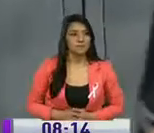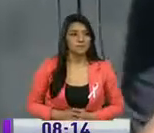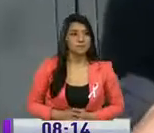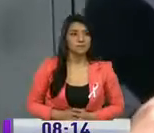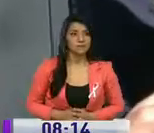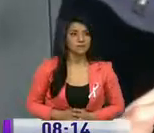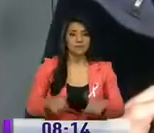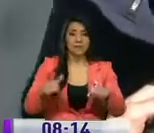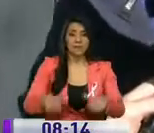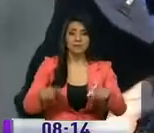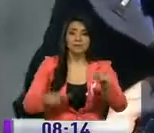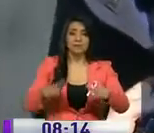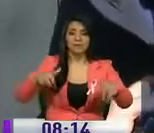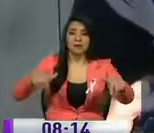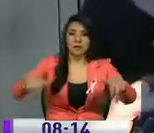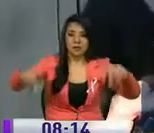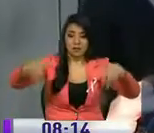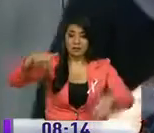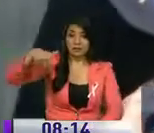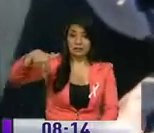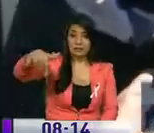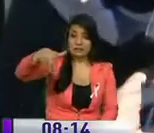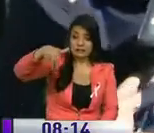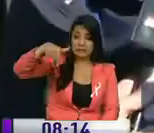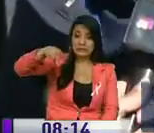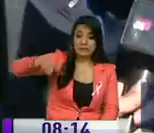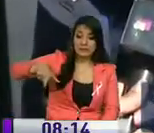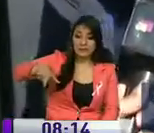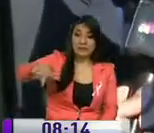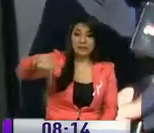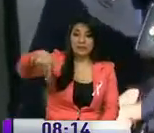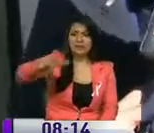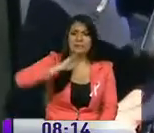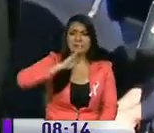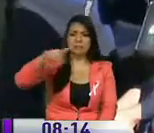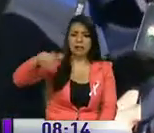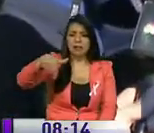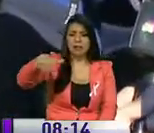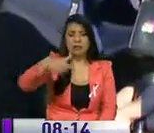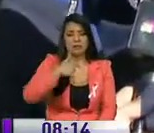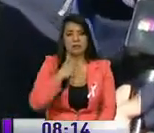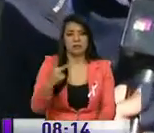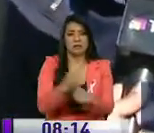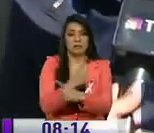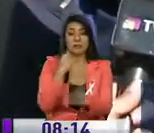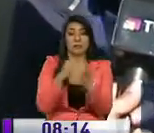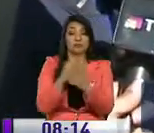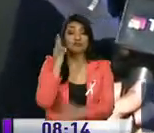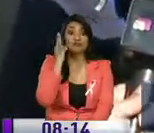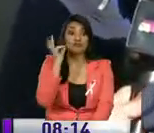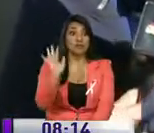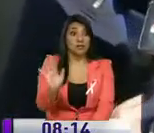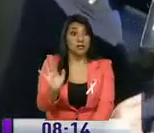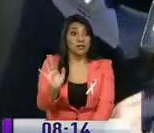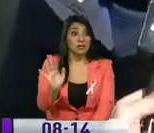porque aquí pasa mucha gente casi siempre y he visto que una señora sabe bajar